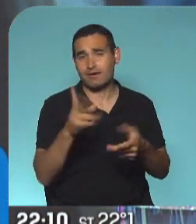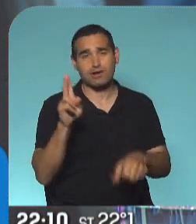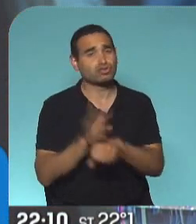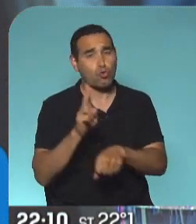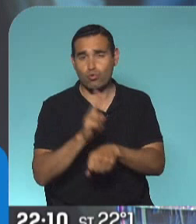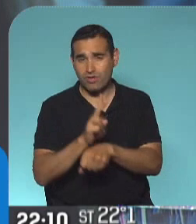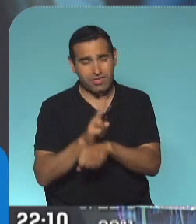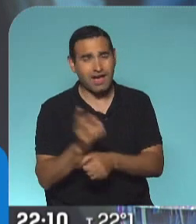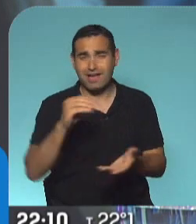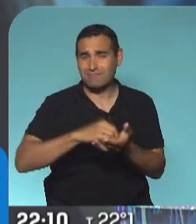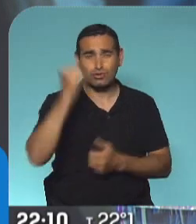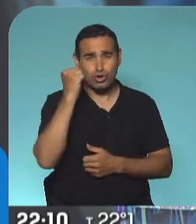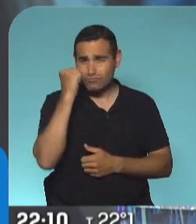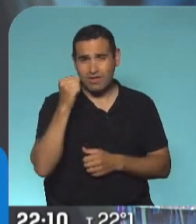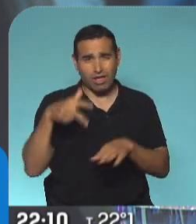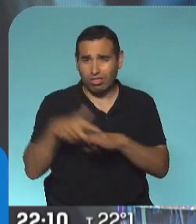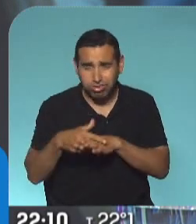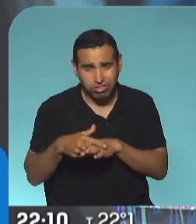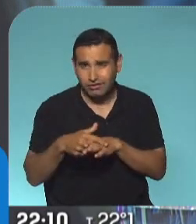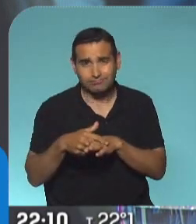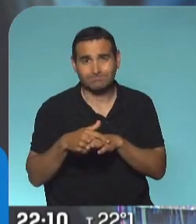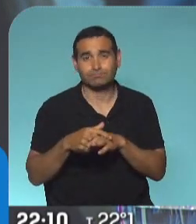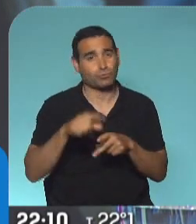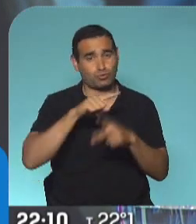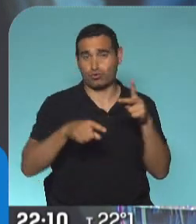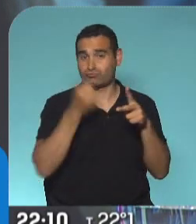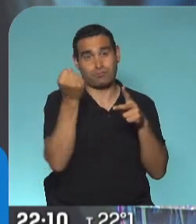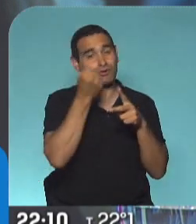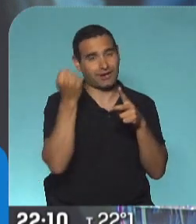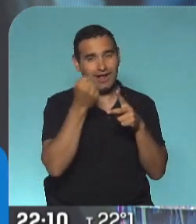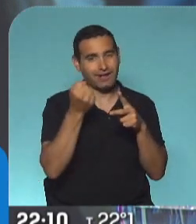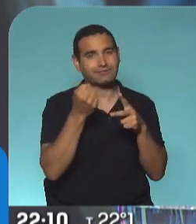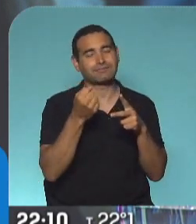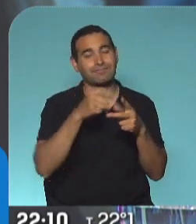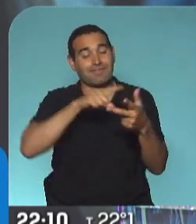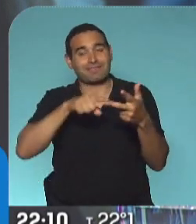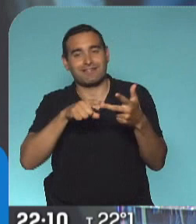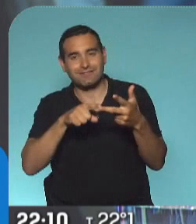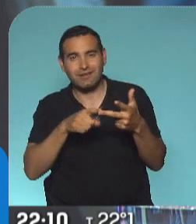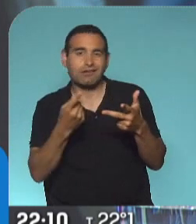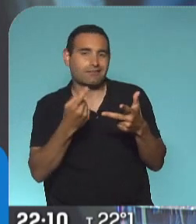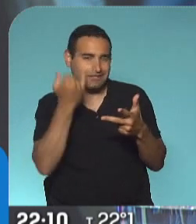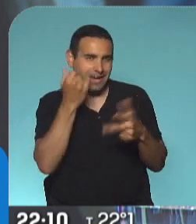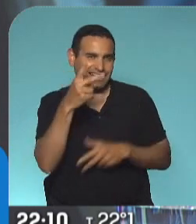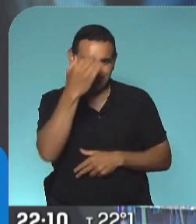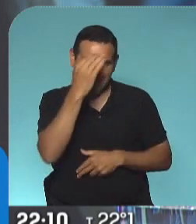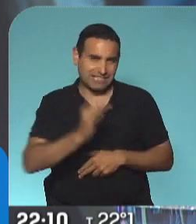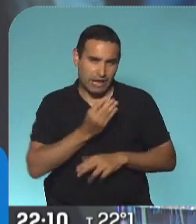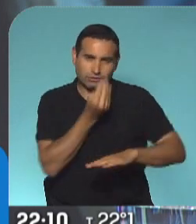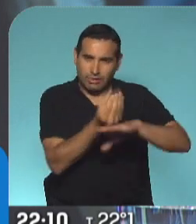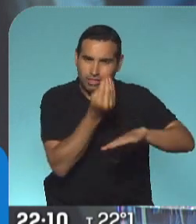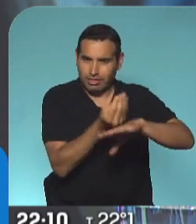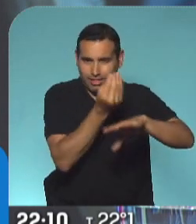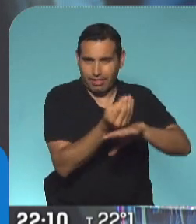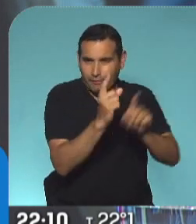el estancamiento económico, dos factores principales que tienen que ver seguramente con el tercero, que es el desgaste de 15 años en el gobierno. Pero la